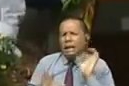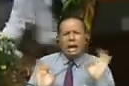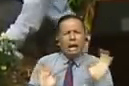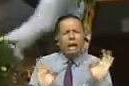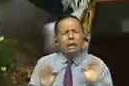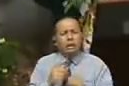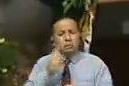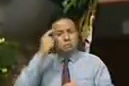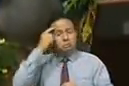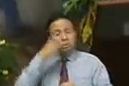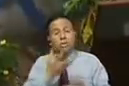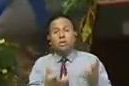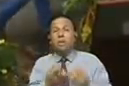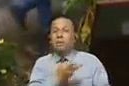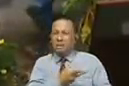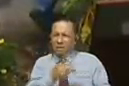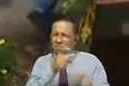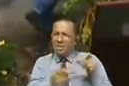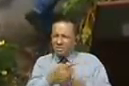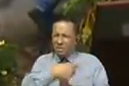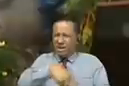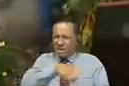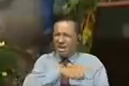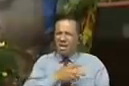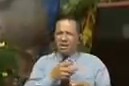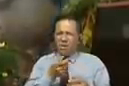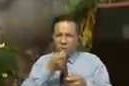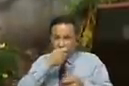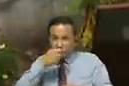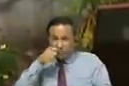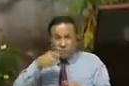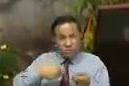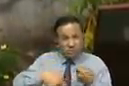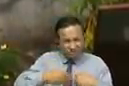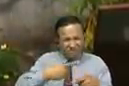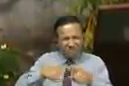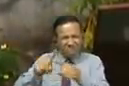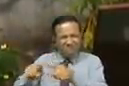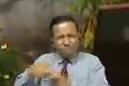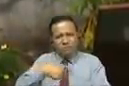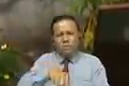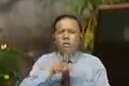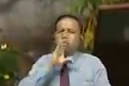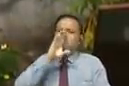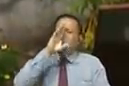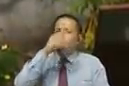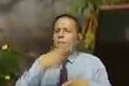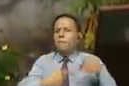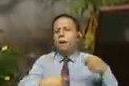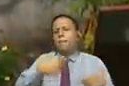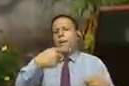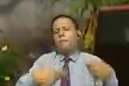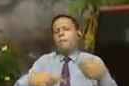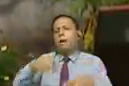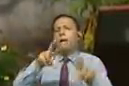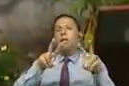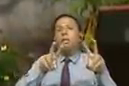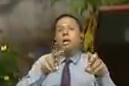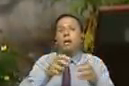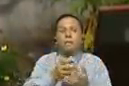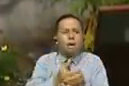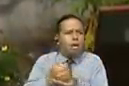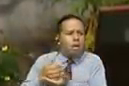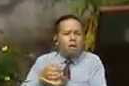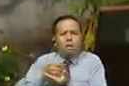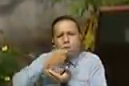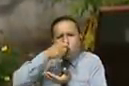de altercados entre los mismos consumidores de la zona, que ya es costumbre verlos peleando por un poco de